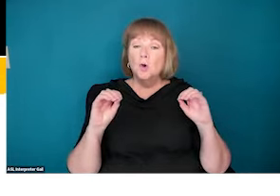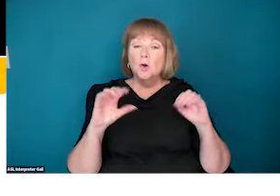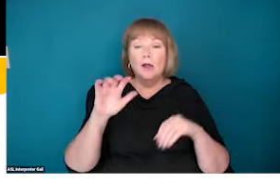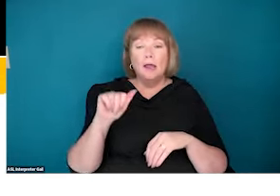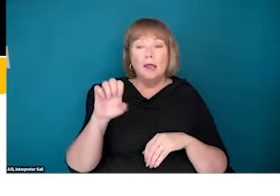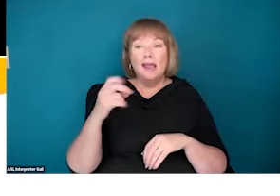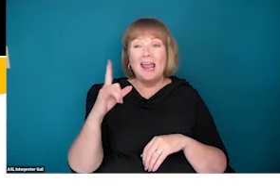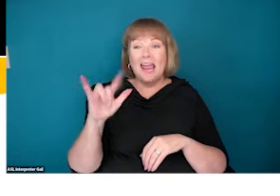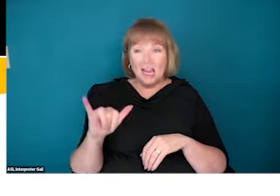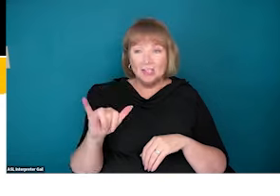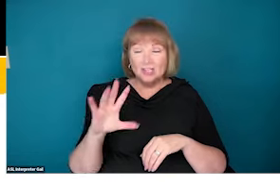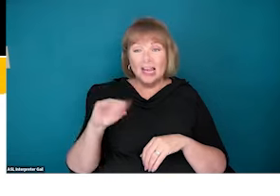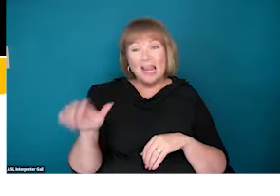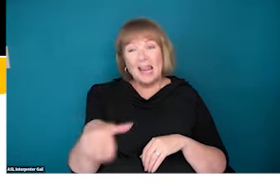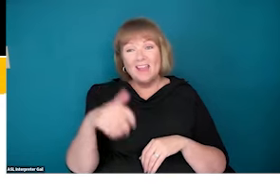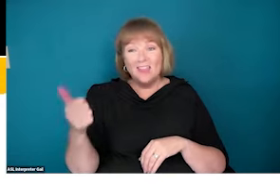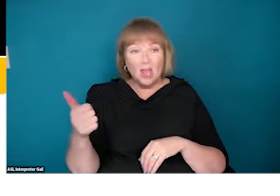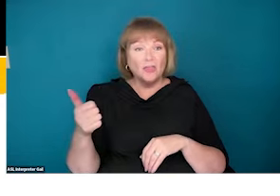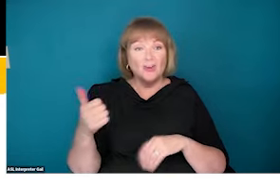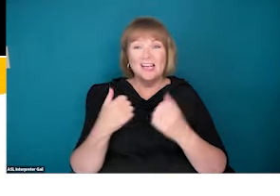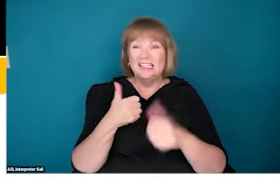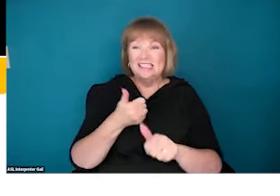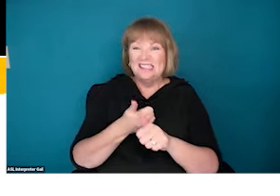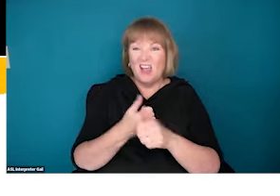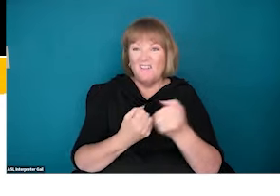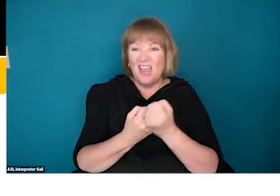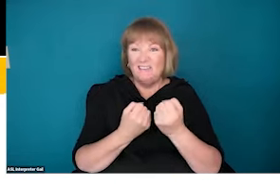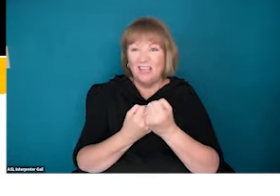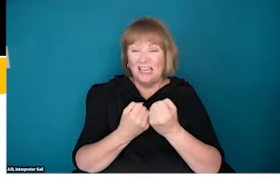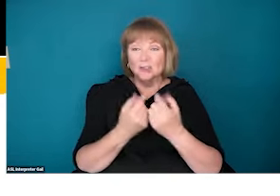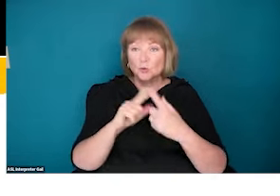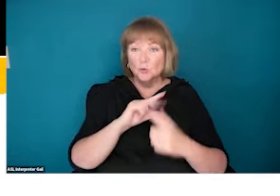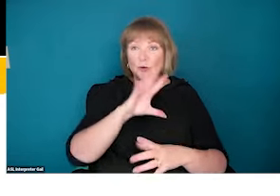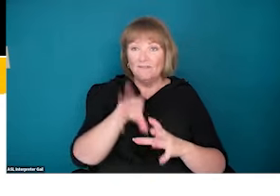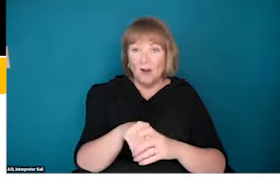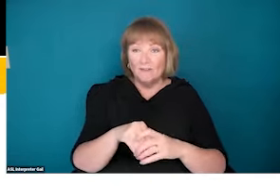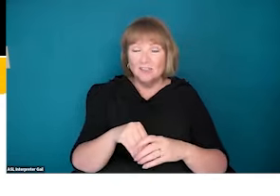Entonces, Ashley, Matthew y muchos de los